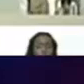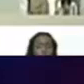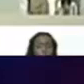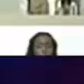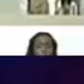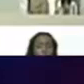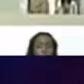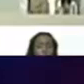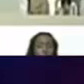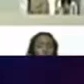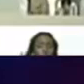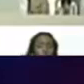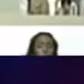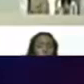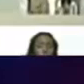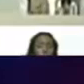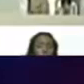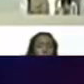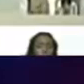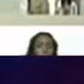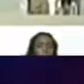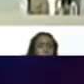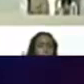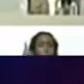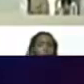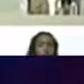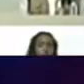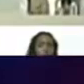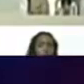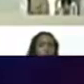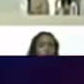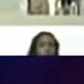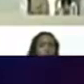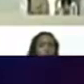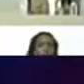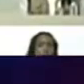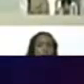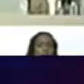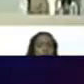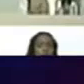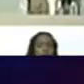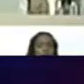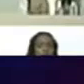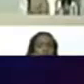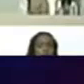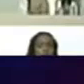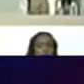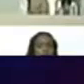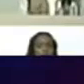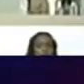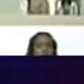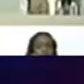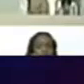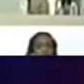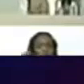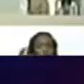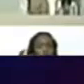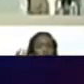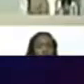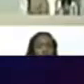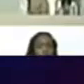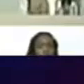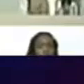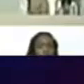46.09. Primer lugar, Liseta Hernández Apchi, Partido Socialista Unido de